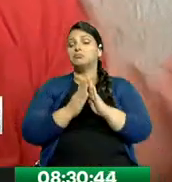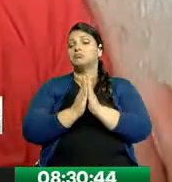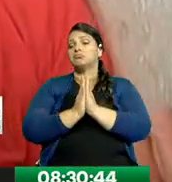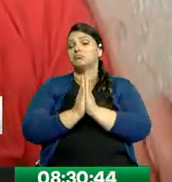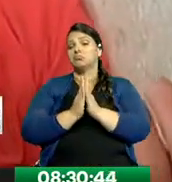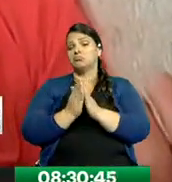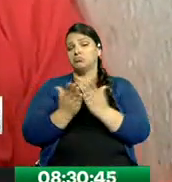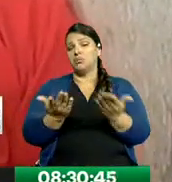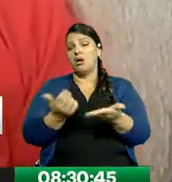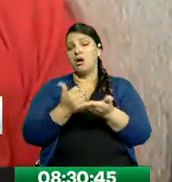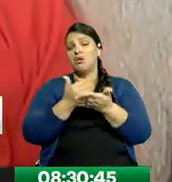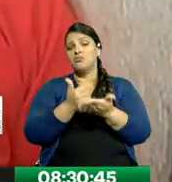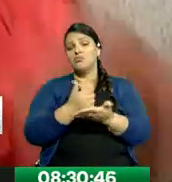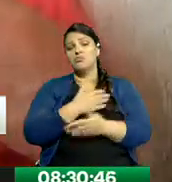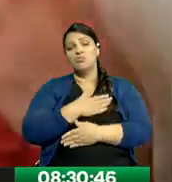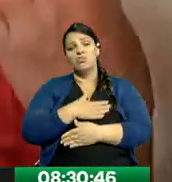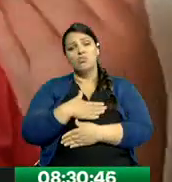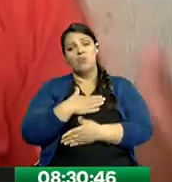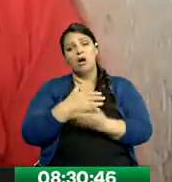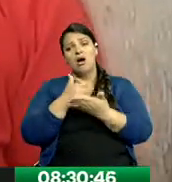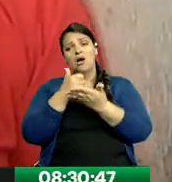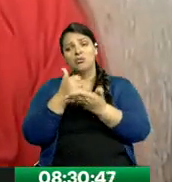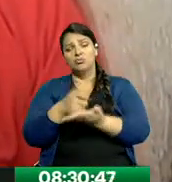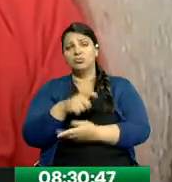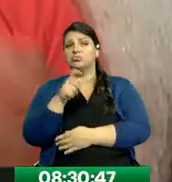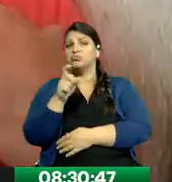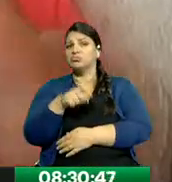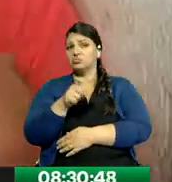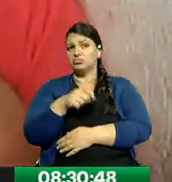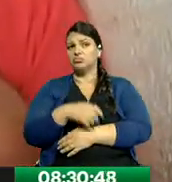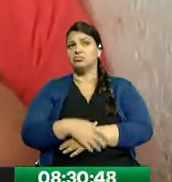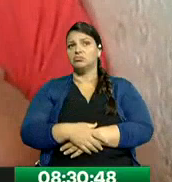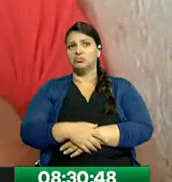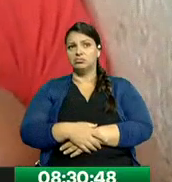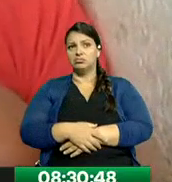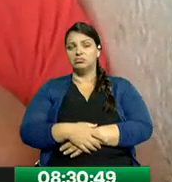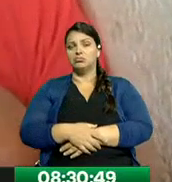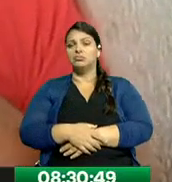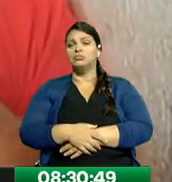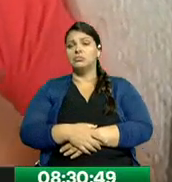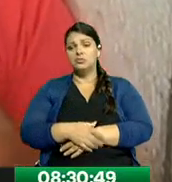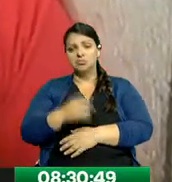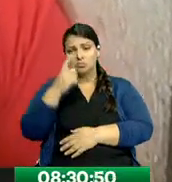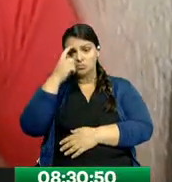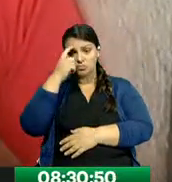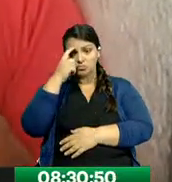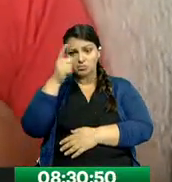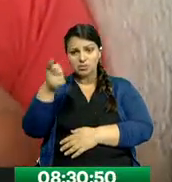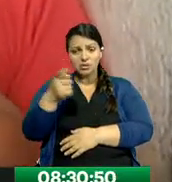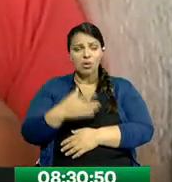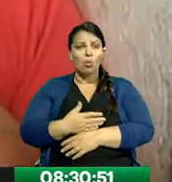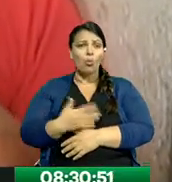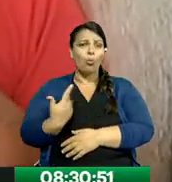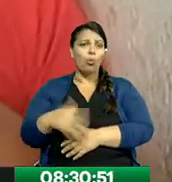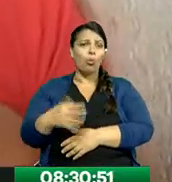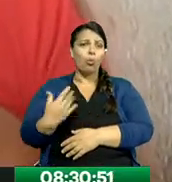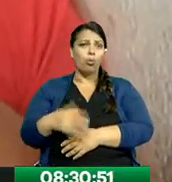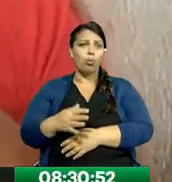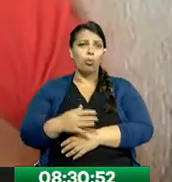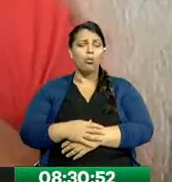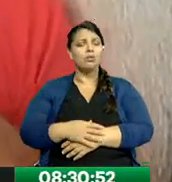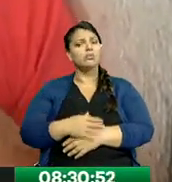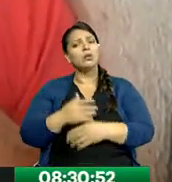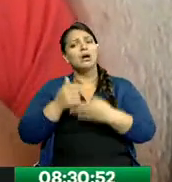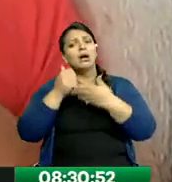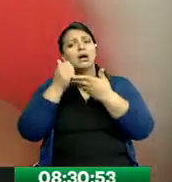es un perro que se le hizo eso, es un humano. Todos tenemos hijos y no nos va a gustar que nos hagan eso. Hagan el